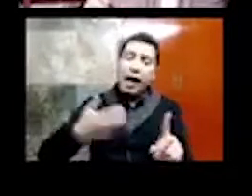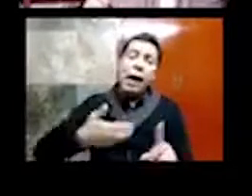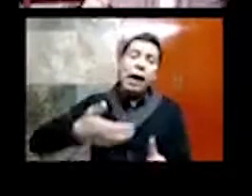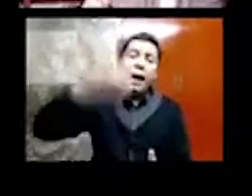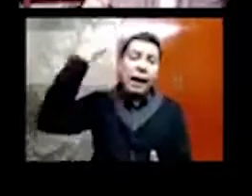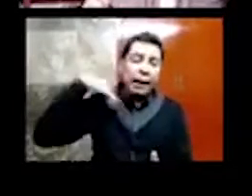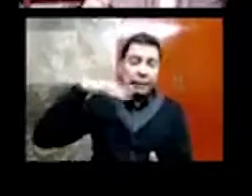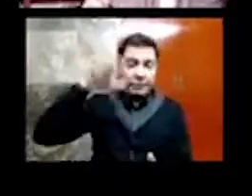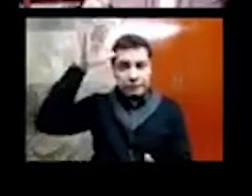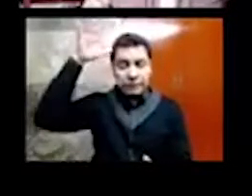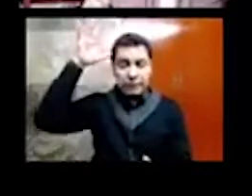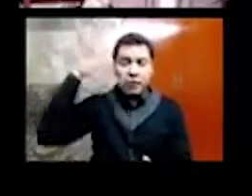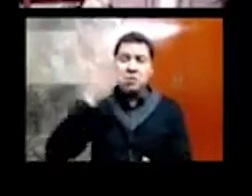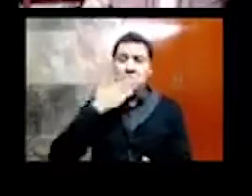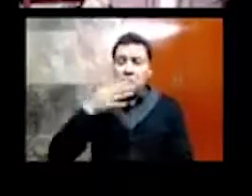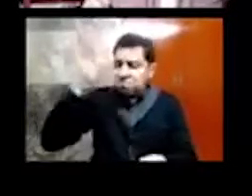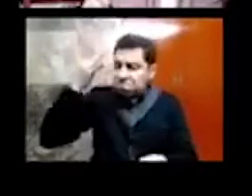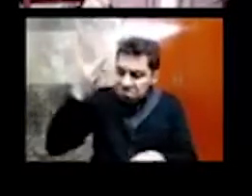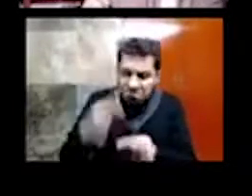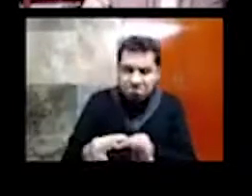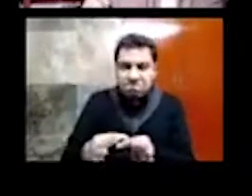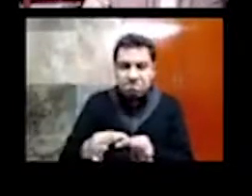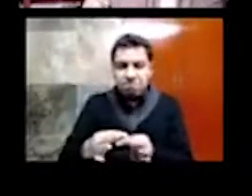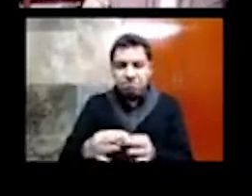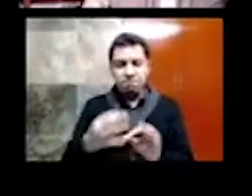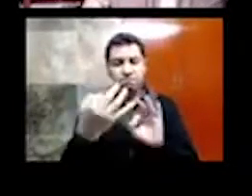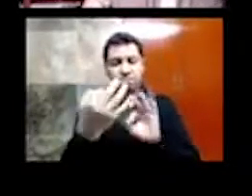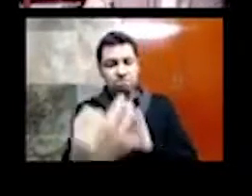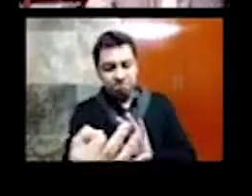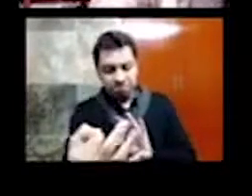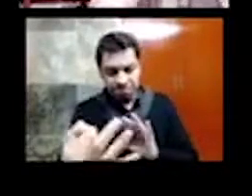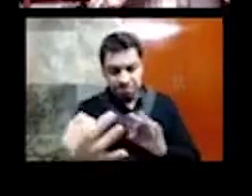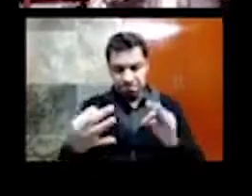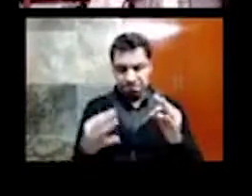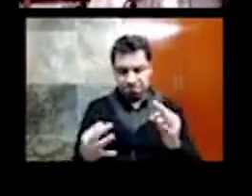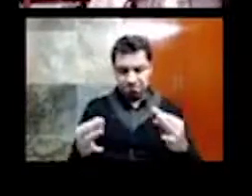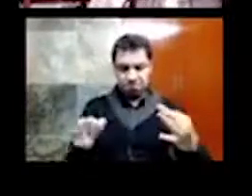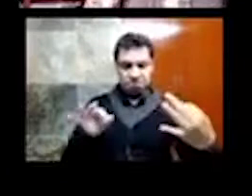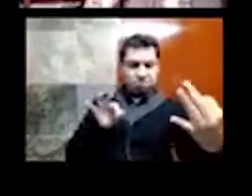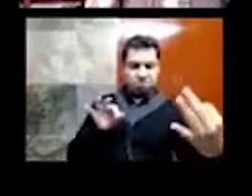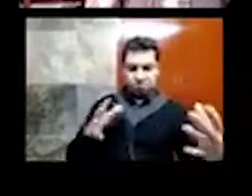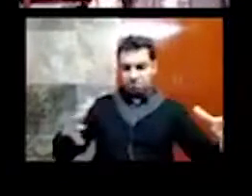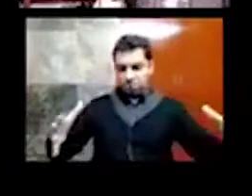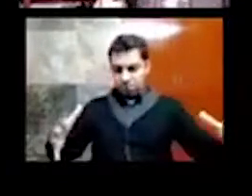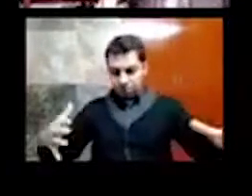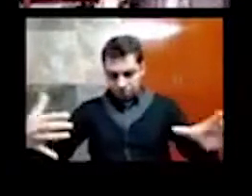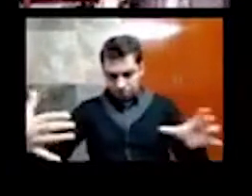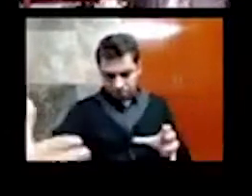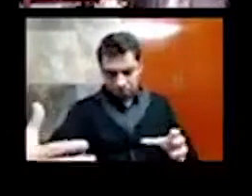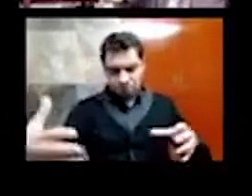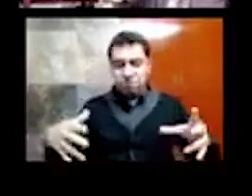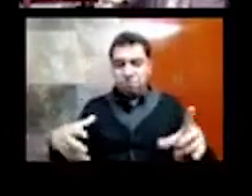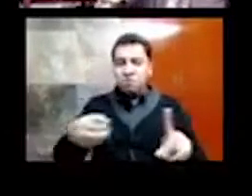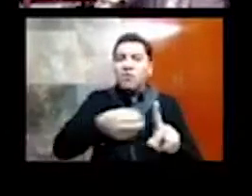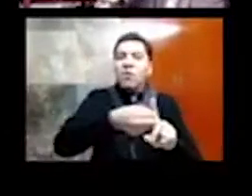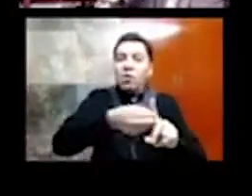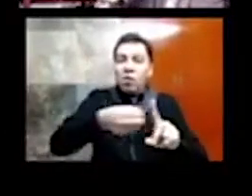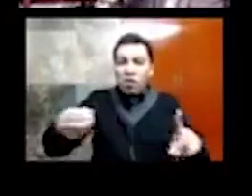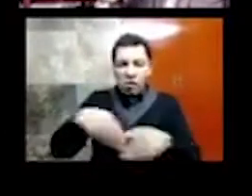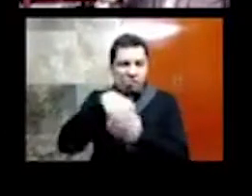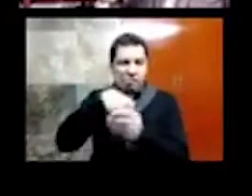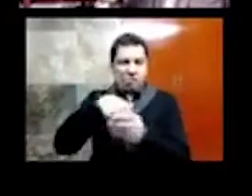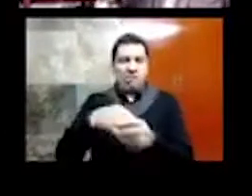quedaba perfectamente libre. Había una asamblea de estructuras como en la Plaza de la